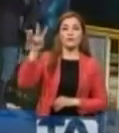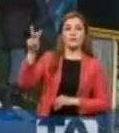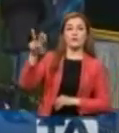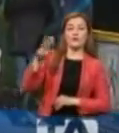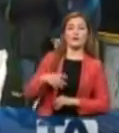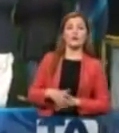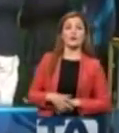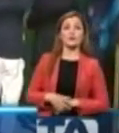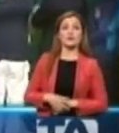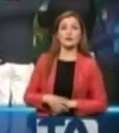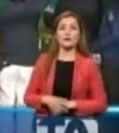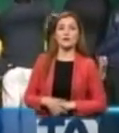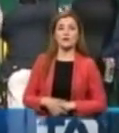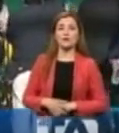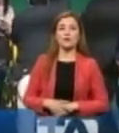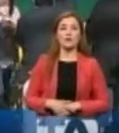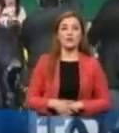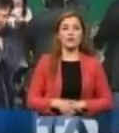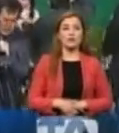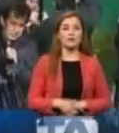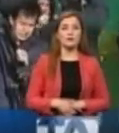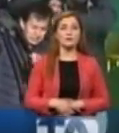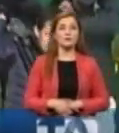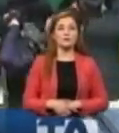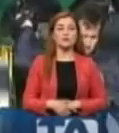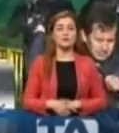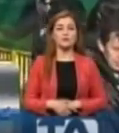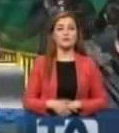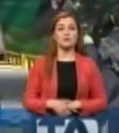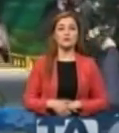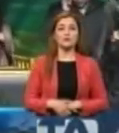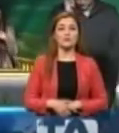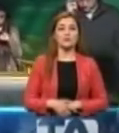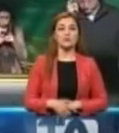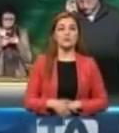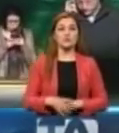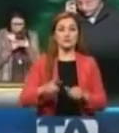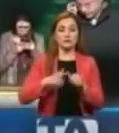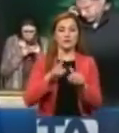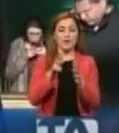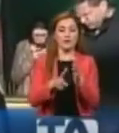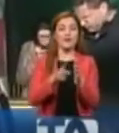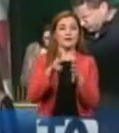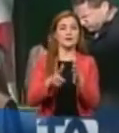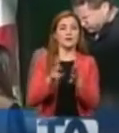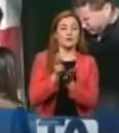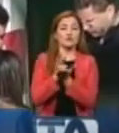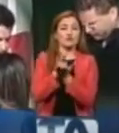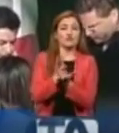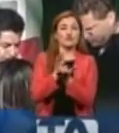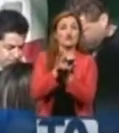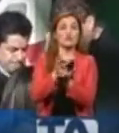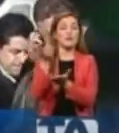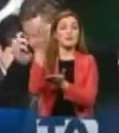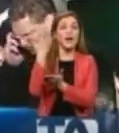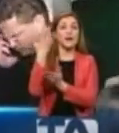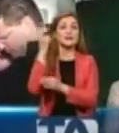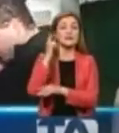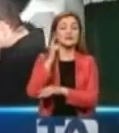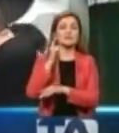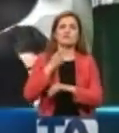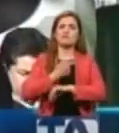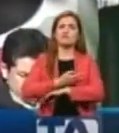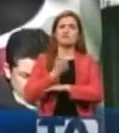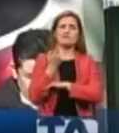momento cómo dejaron estos vándalos el primer tren del metro de Quito que llegó, como ustedes lo decían, hace